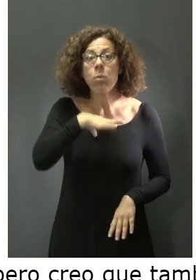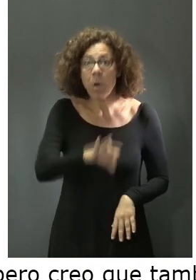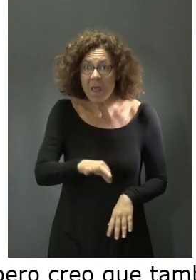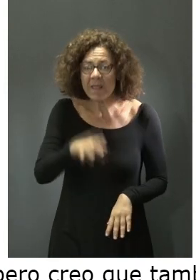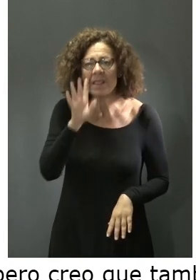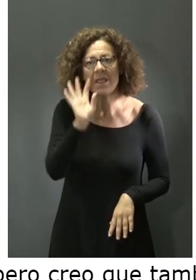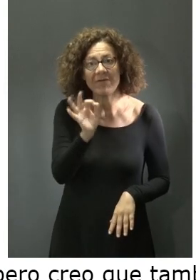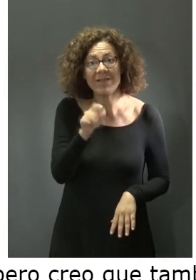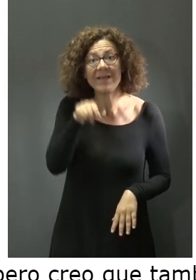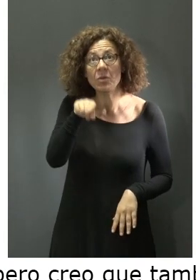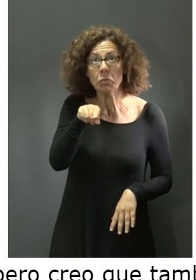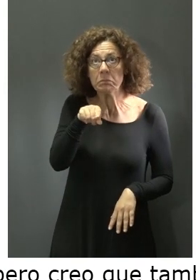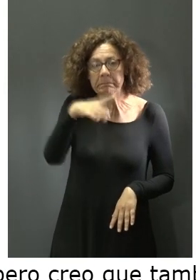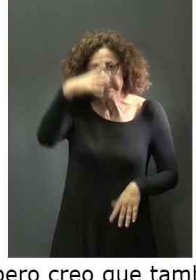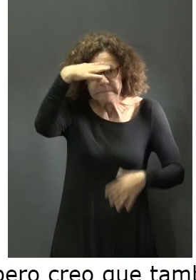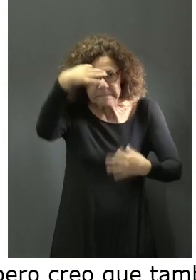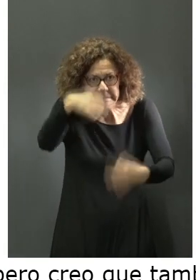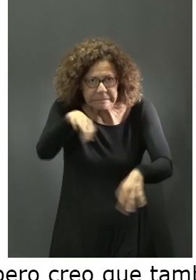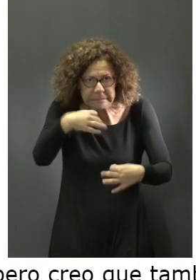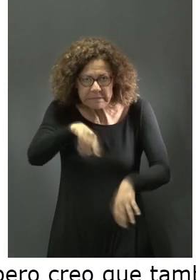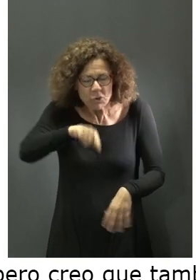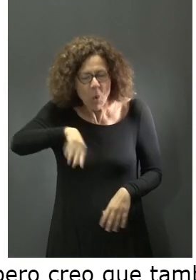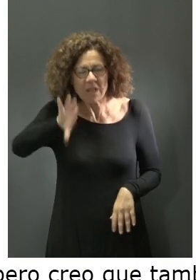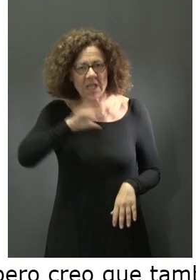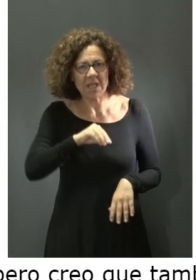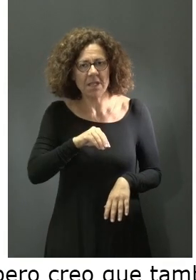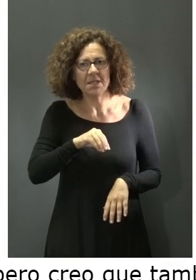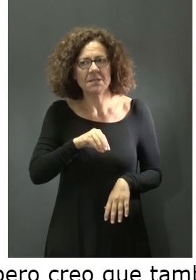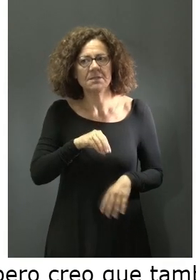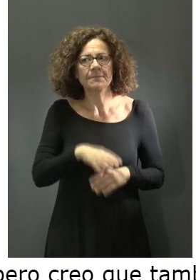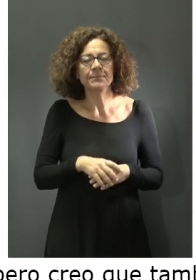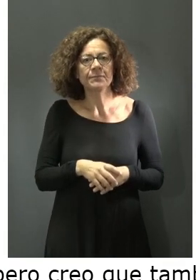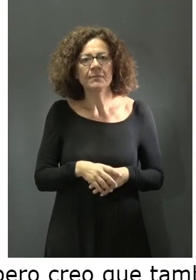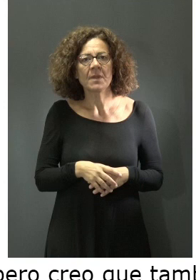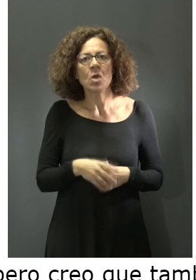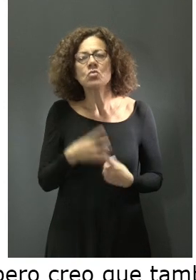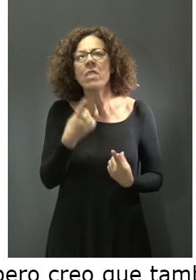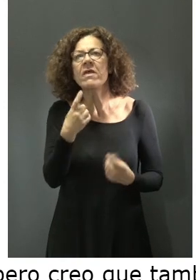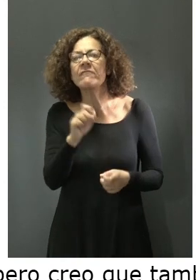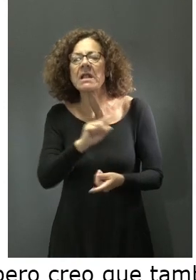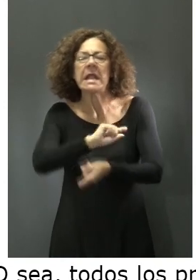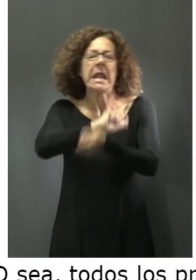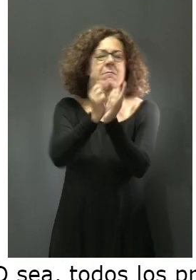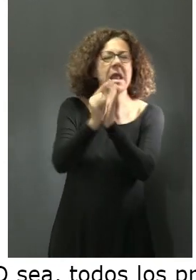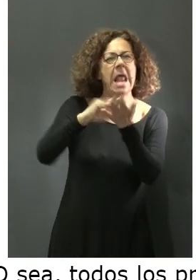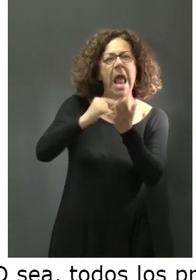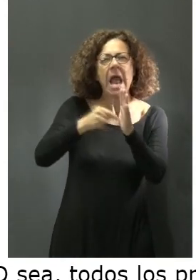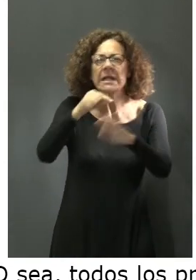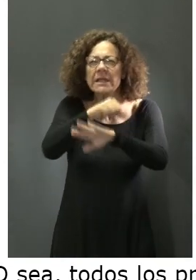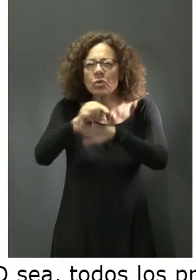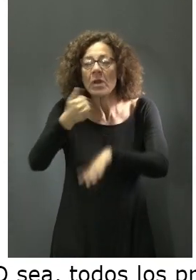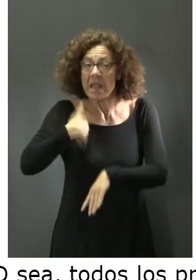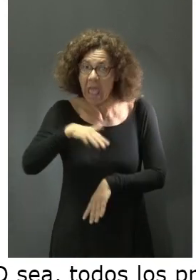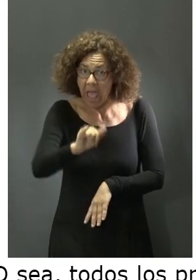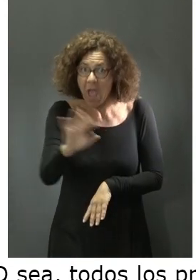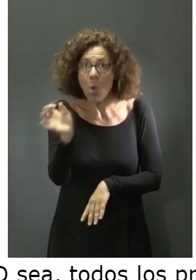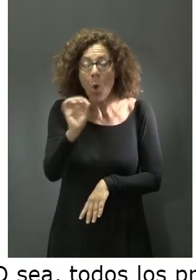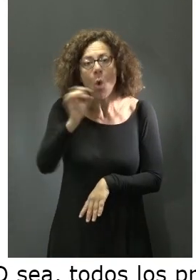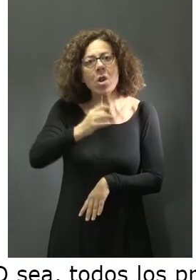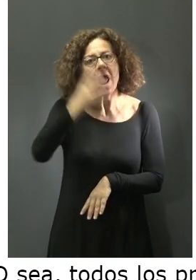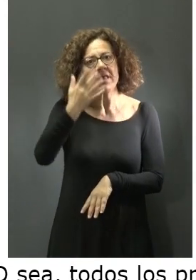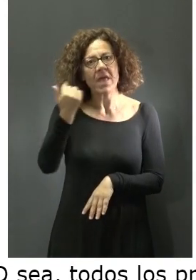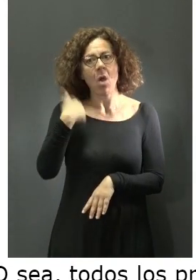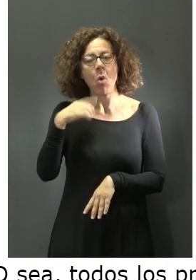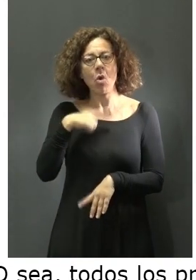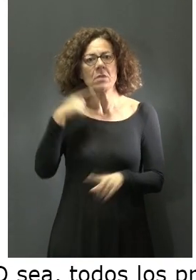tú ni entiendes. O sea, no hay que echar patas arriba a la arquitectura existente o la idea